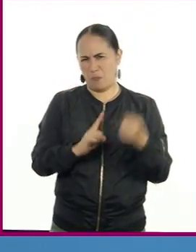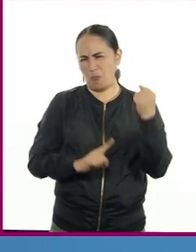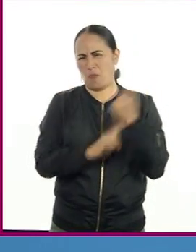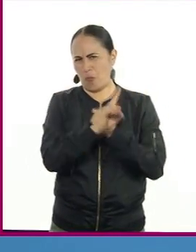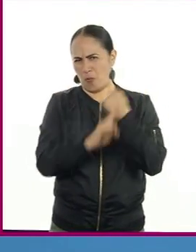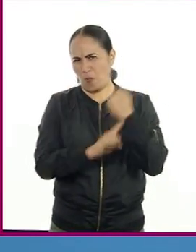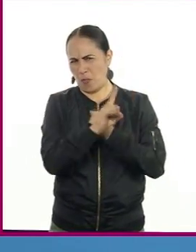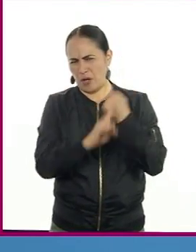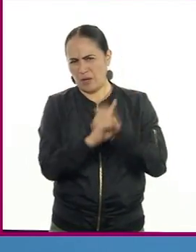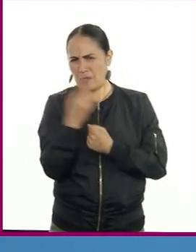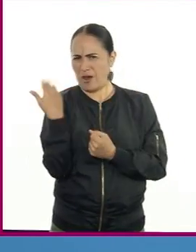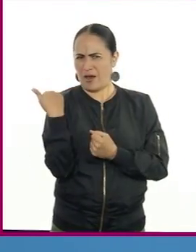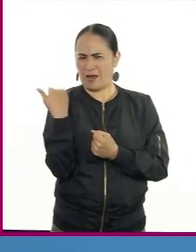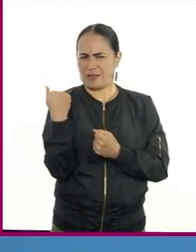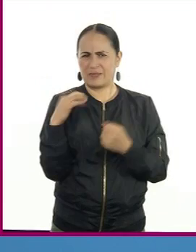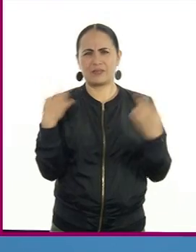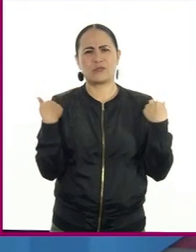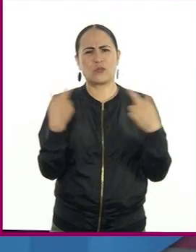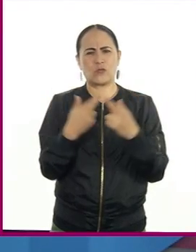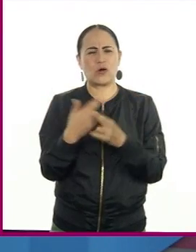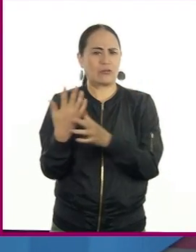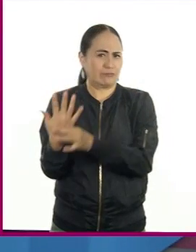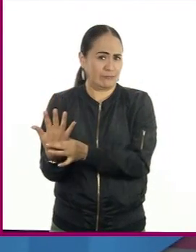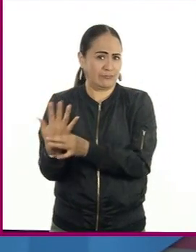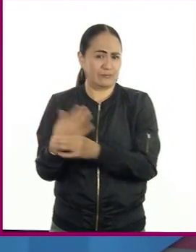problemática que presentó la profesora?